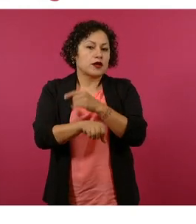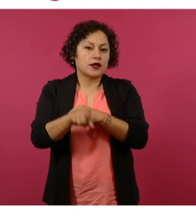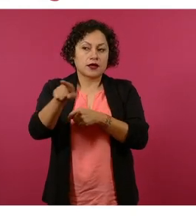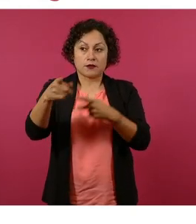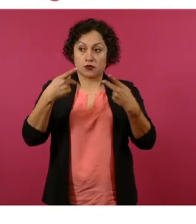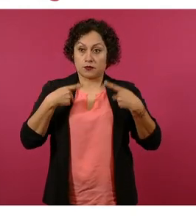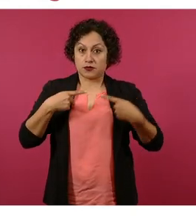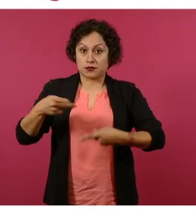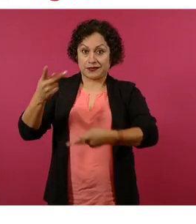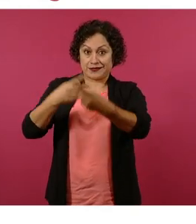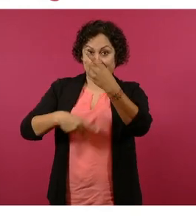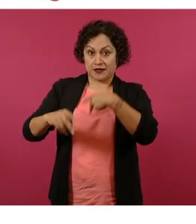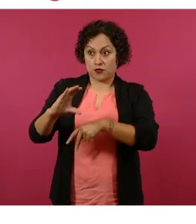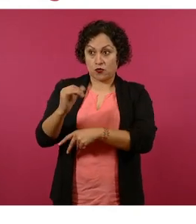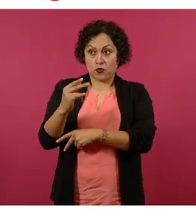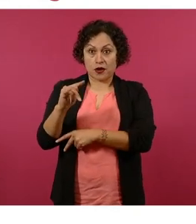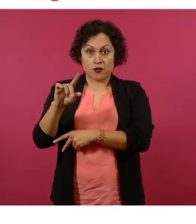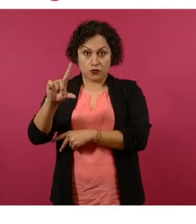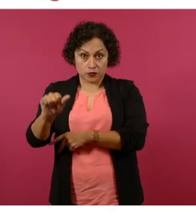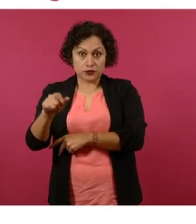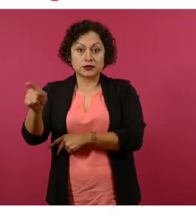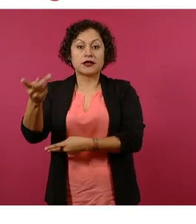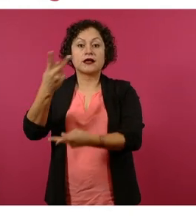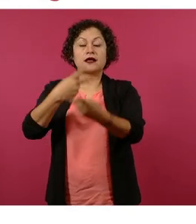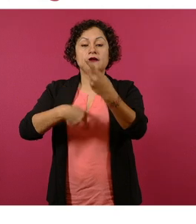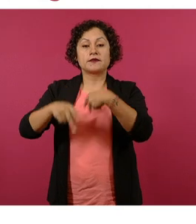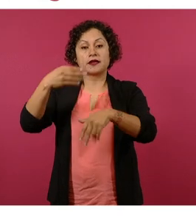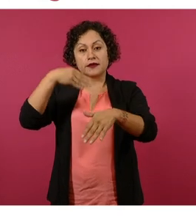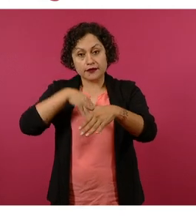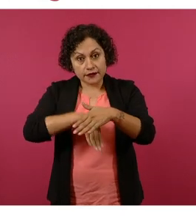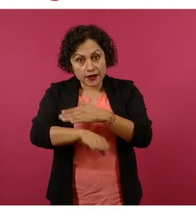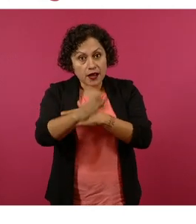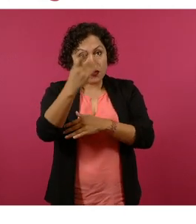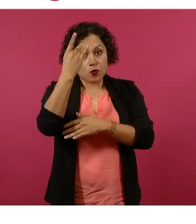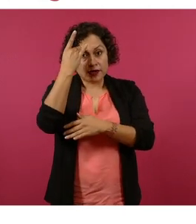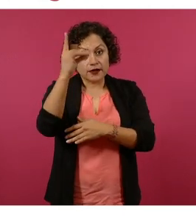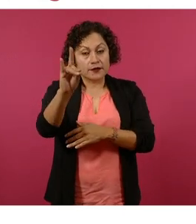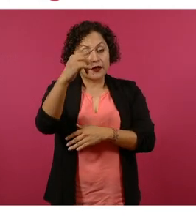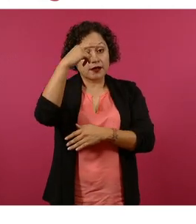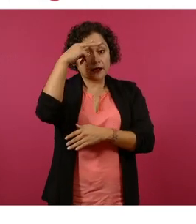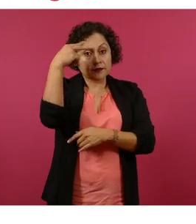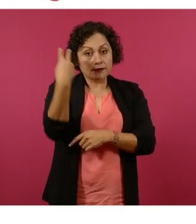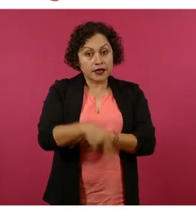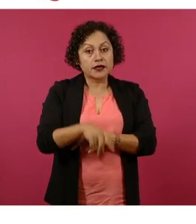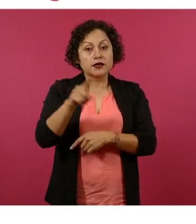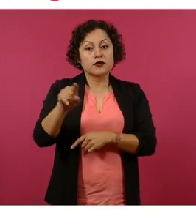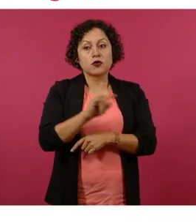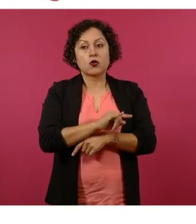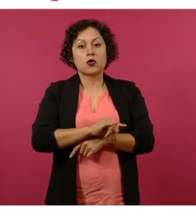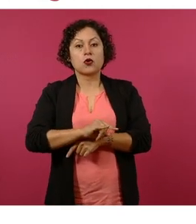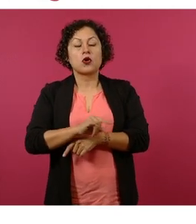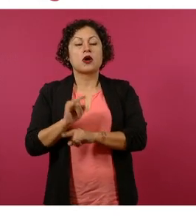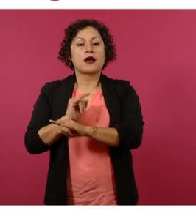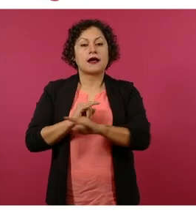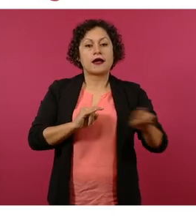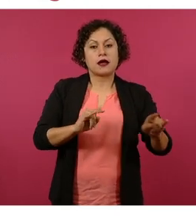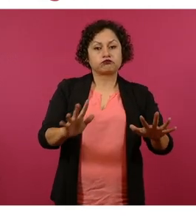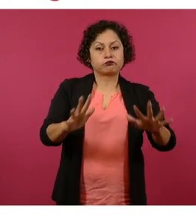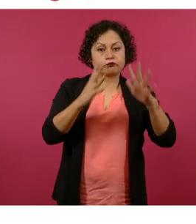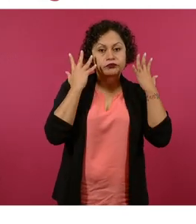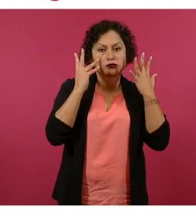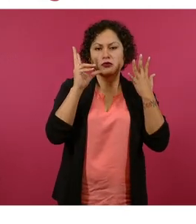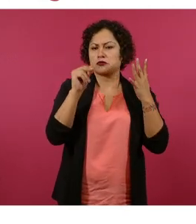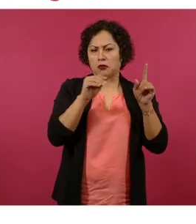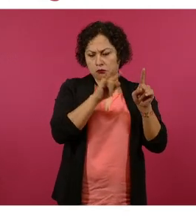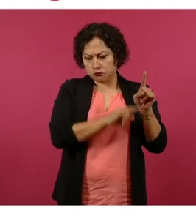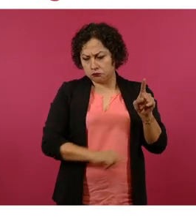se incorporan a la autopista México Cuernavaca no lo hagan por el carril de alta velocidad sino que lo hagan a través del carril